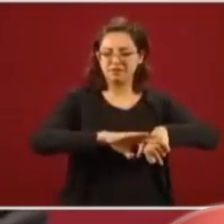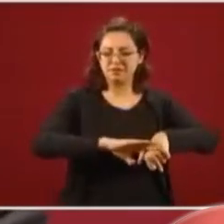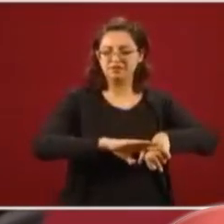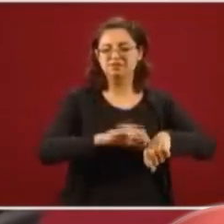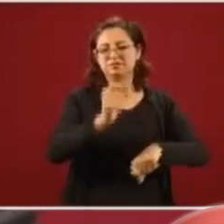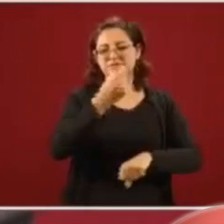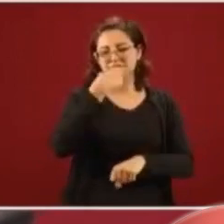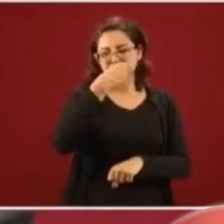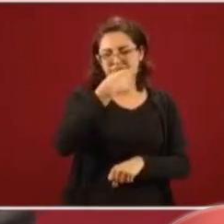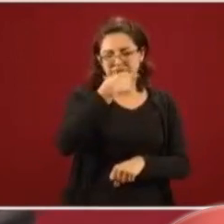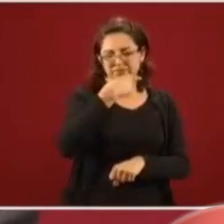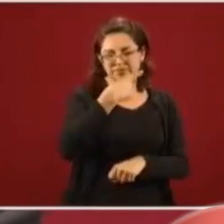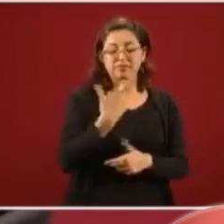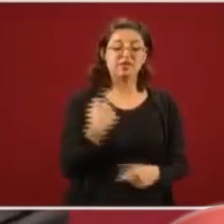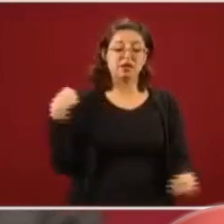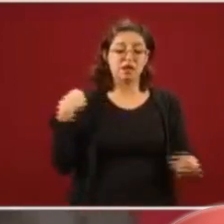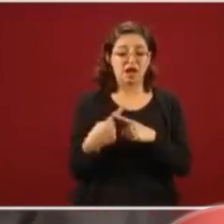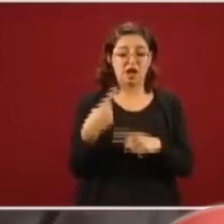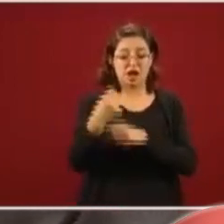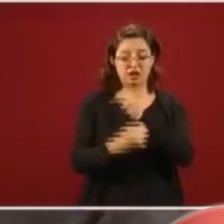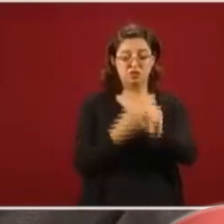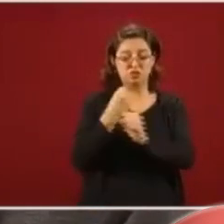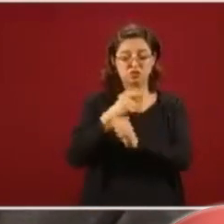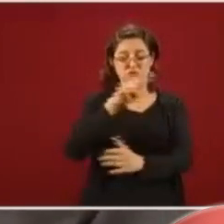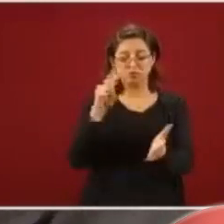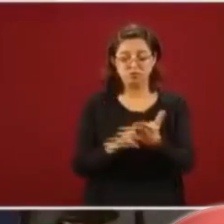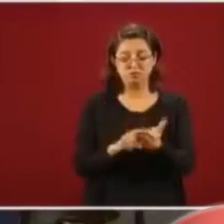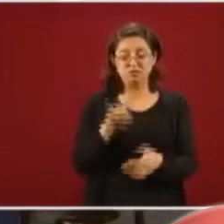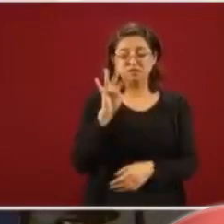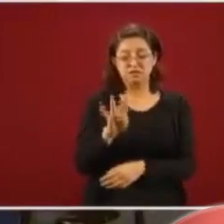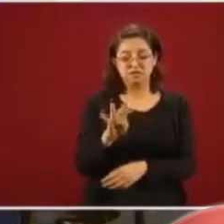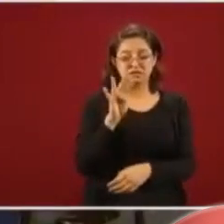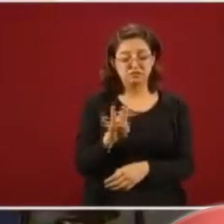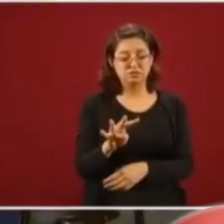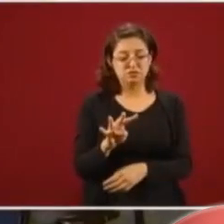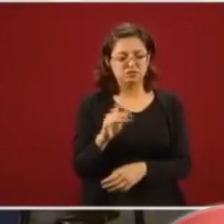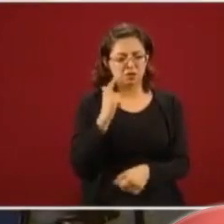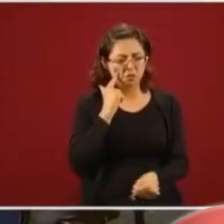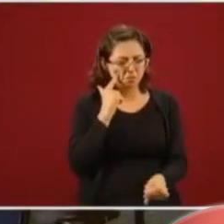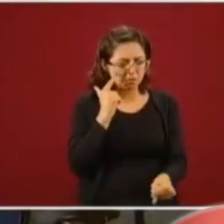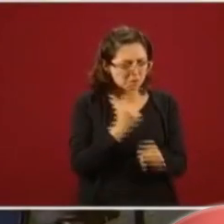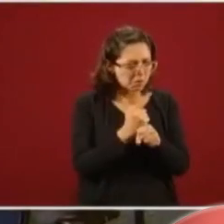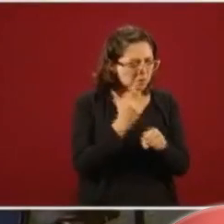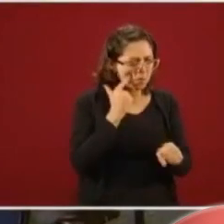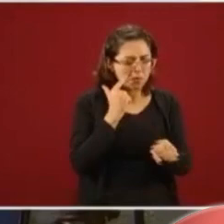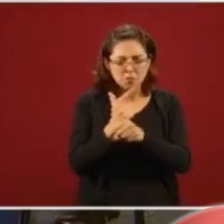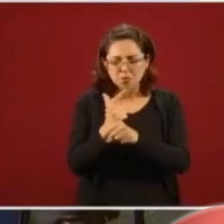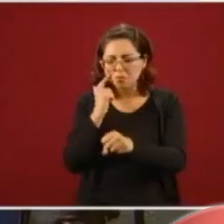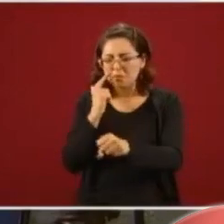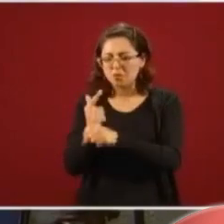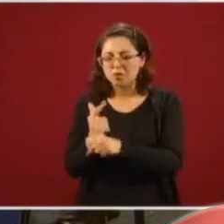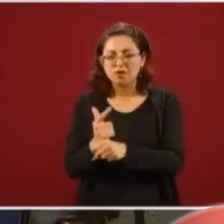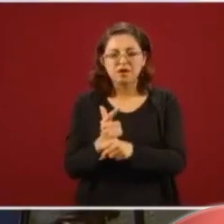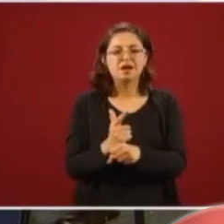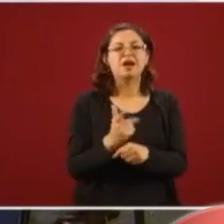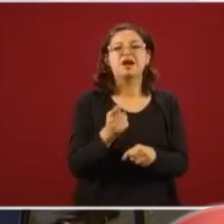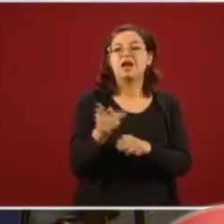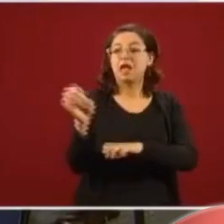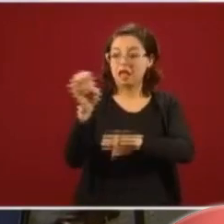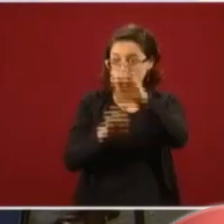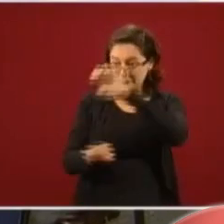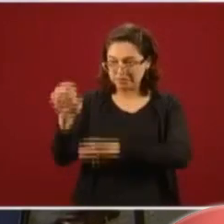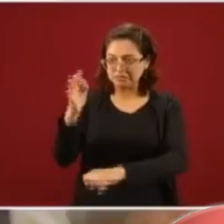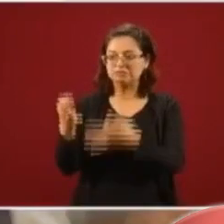recordar lo que dijimos a lo largo de 2019. Descubrimos que una cosa eran las compañías que fabrican los